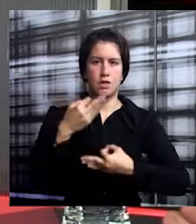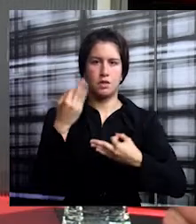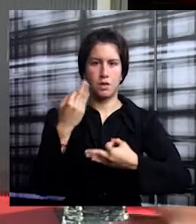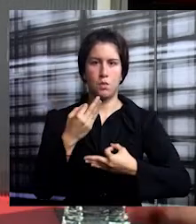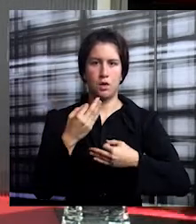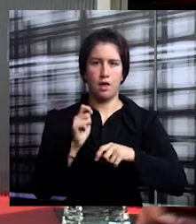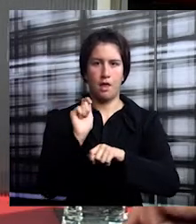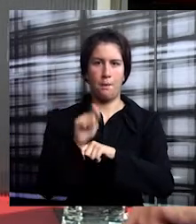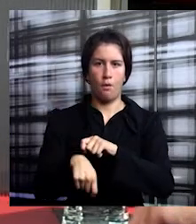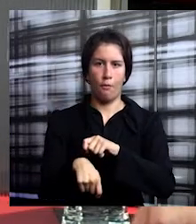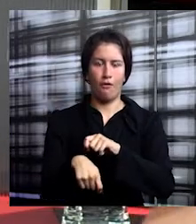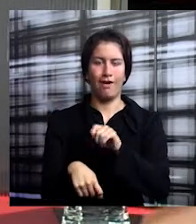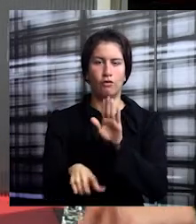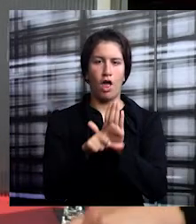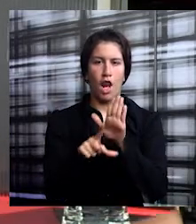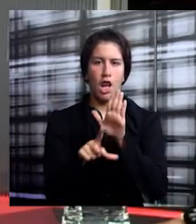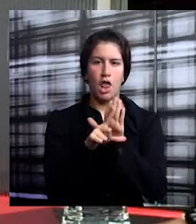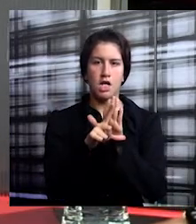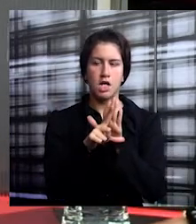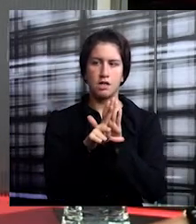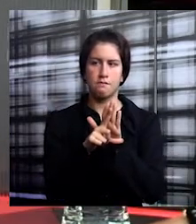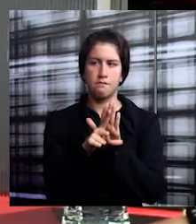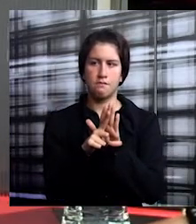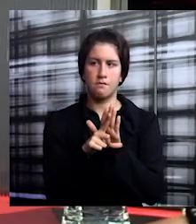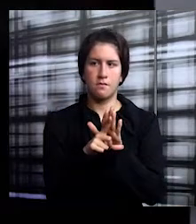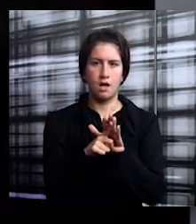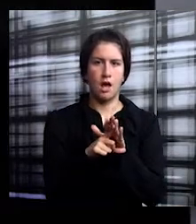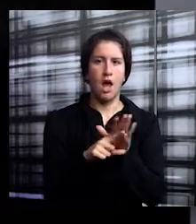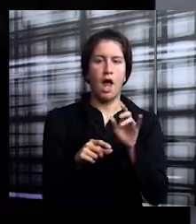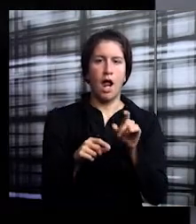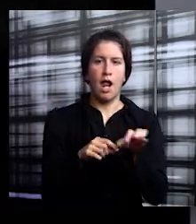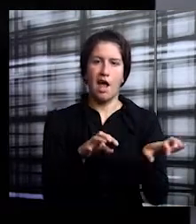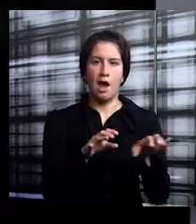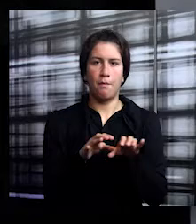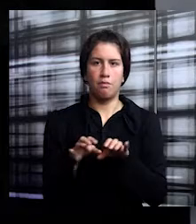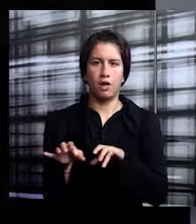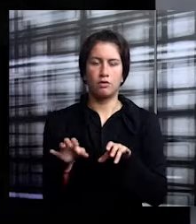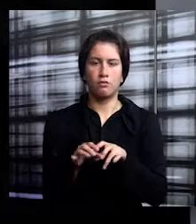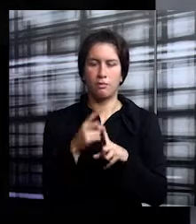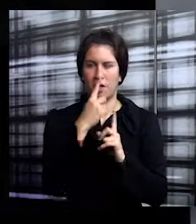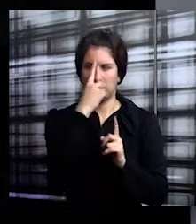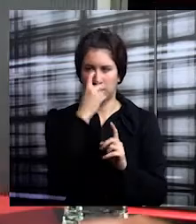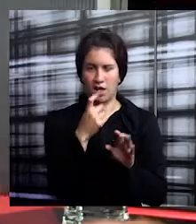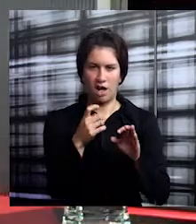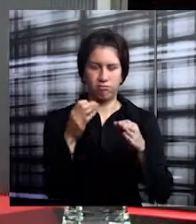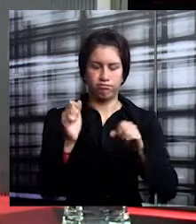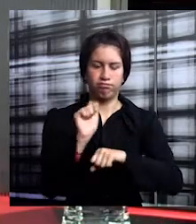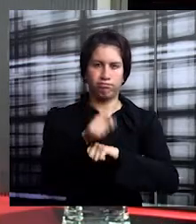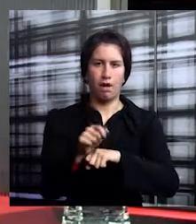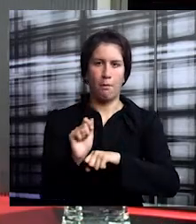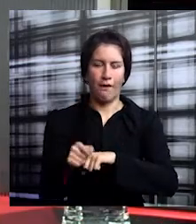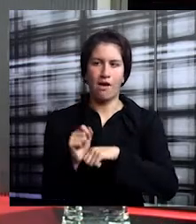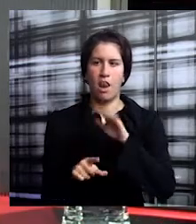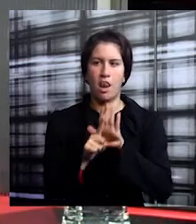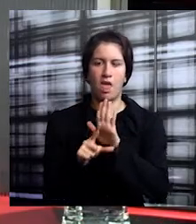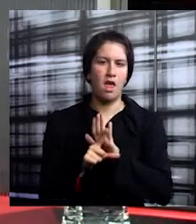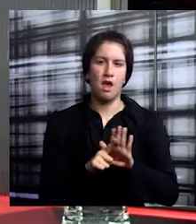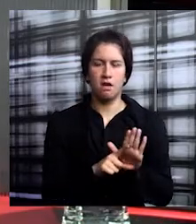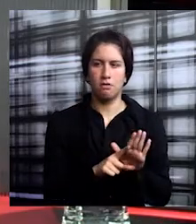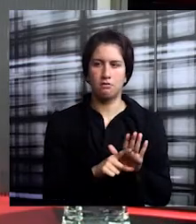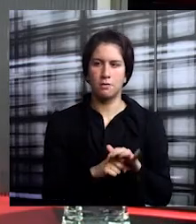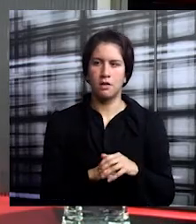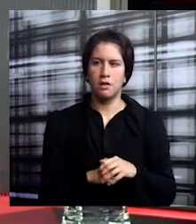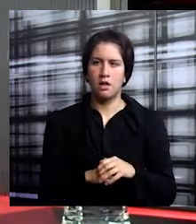plataforma seria para negociar con el sector público. ¿Los militares deben salir a resguardar la infraestructura crítica? Yo creo que más que salir a resguardar la infraestructura